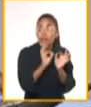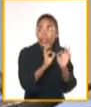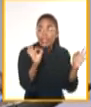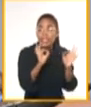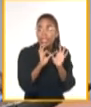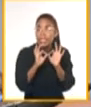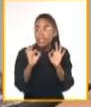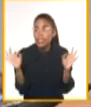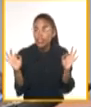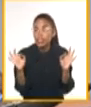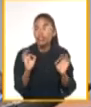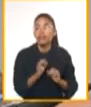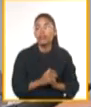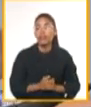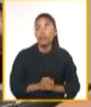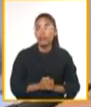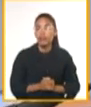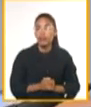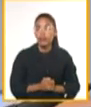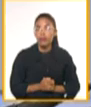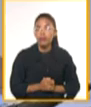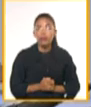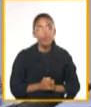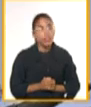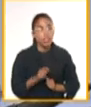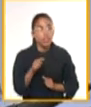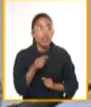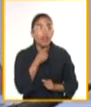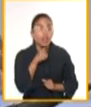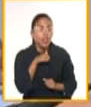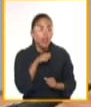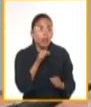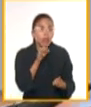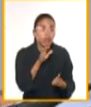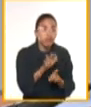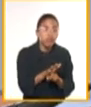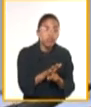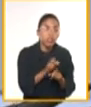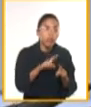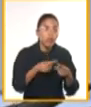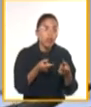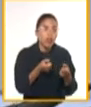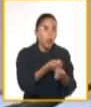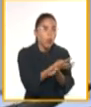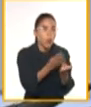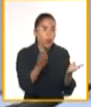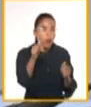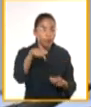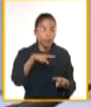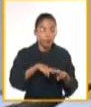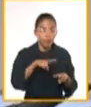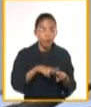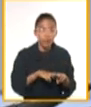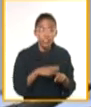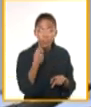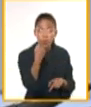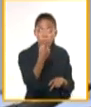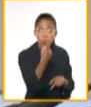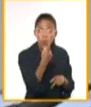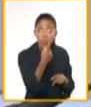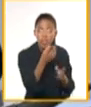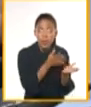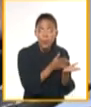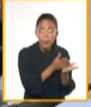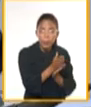voltios, que entran y salen porque además se distribuye en La Habana. En una de esas líneas, la línea